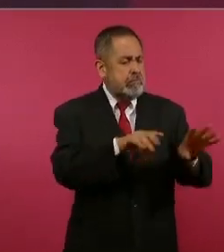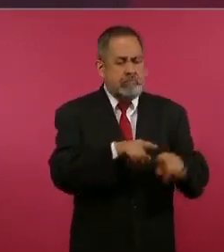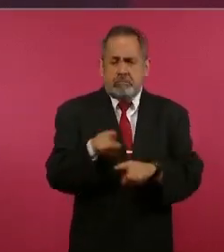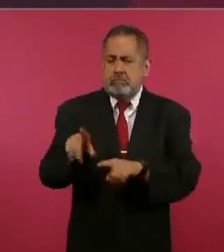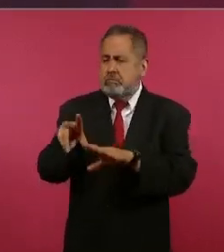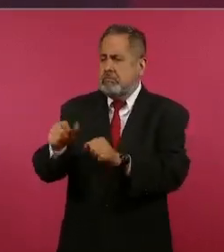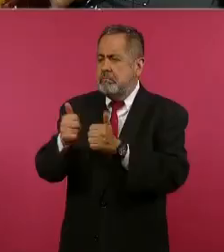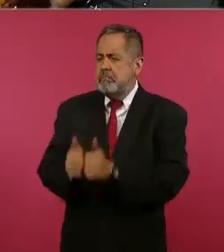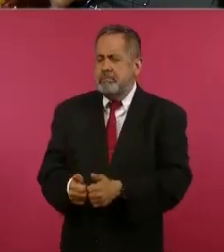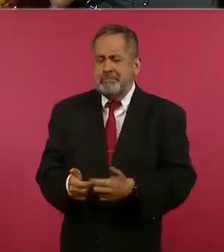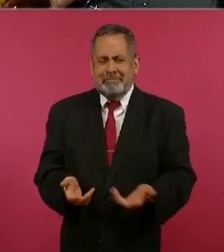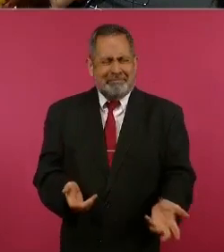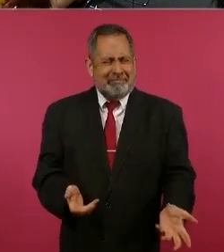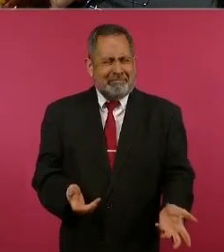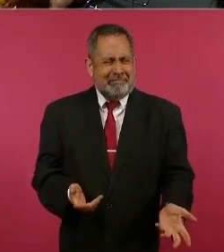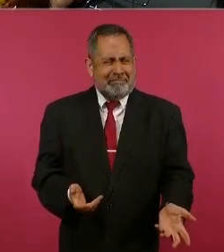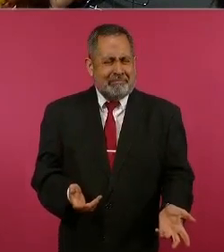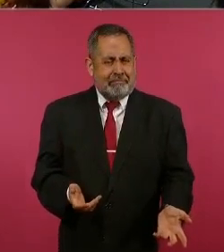se sienten